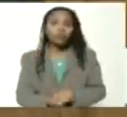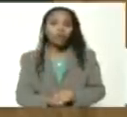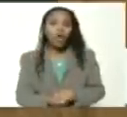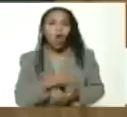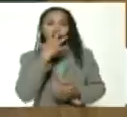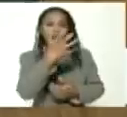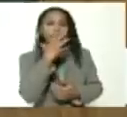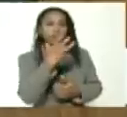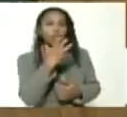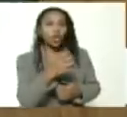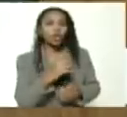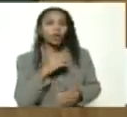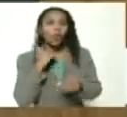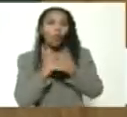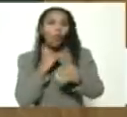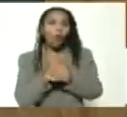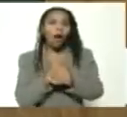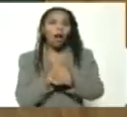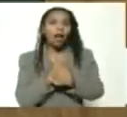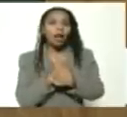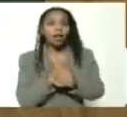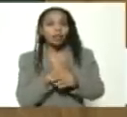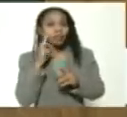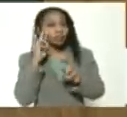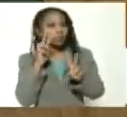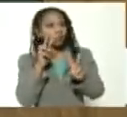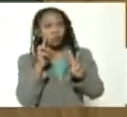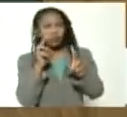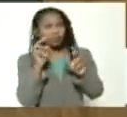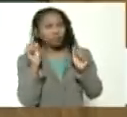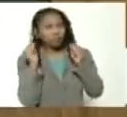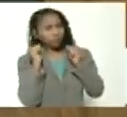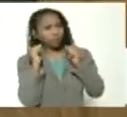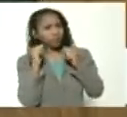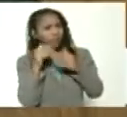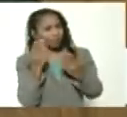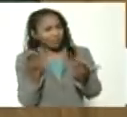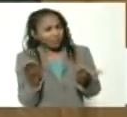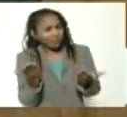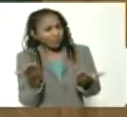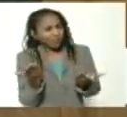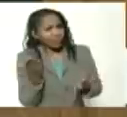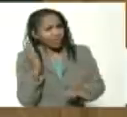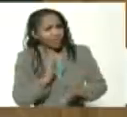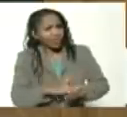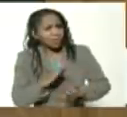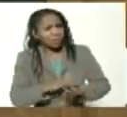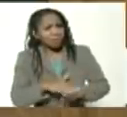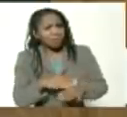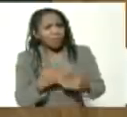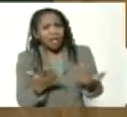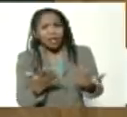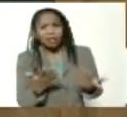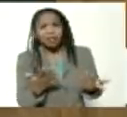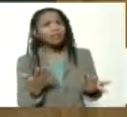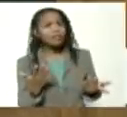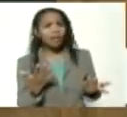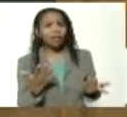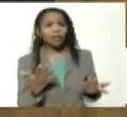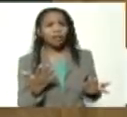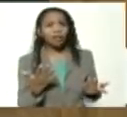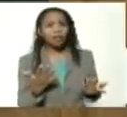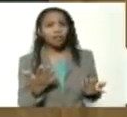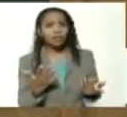gritos eran prácticamente insoportables. Y yo decía, bueno, pero esto es insólito. ¿Cómo, verdad,